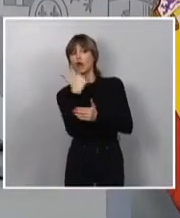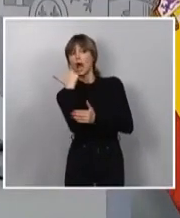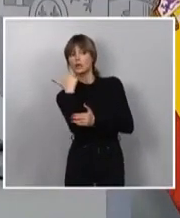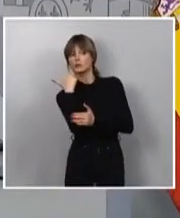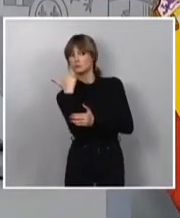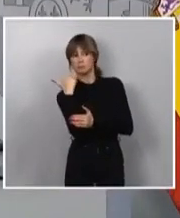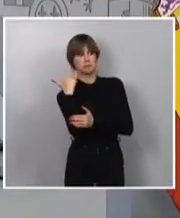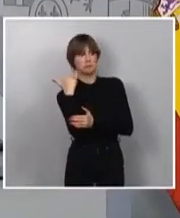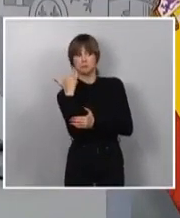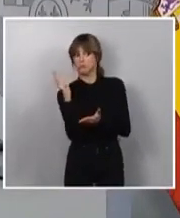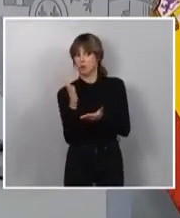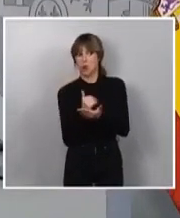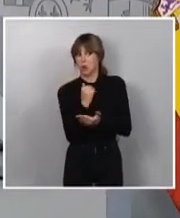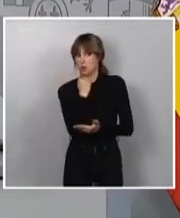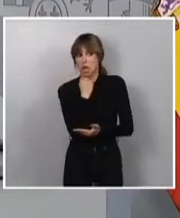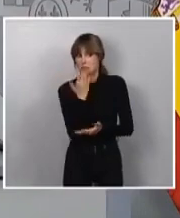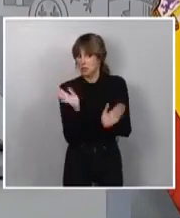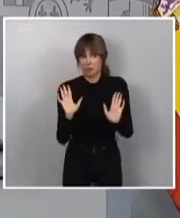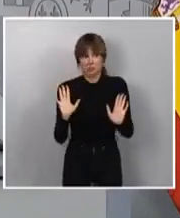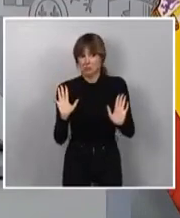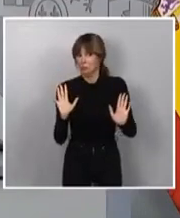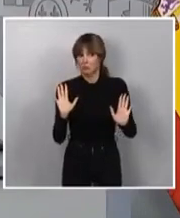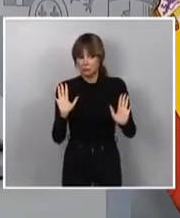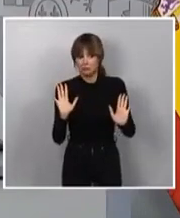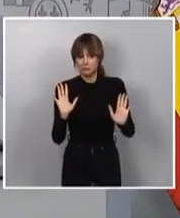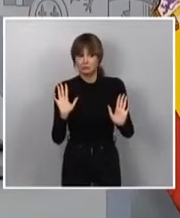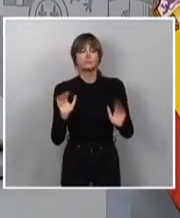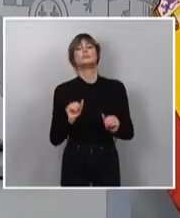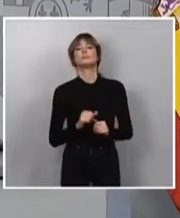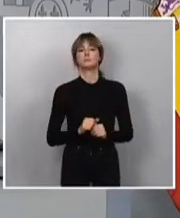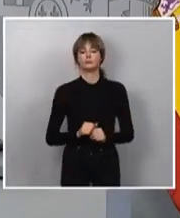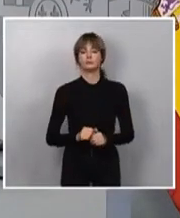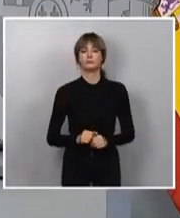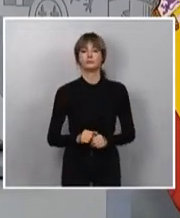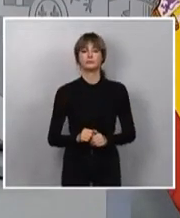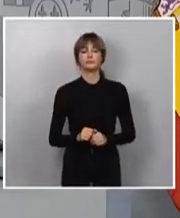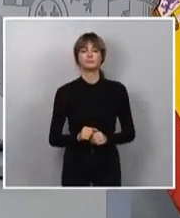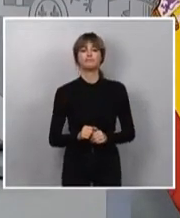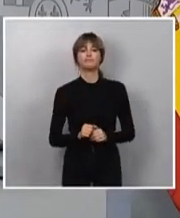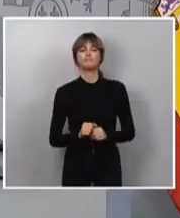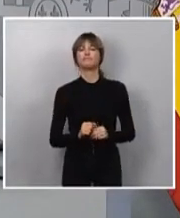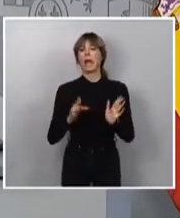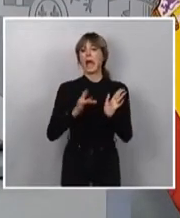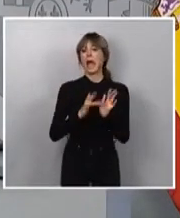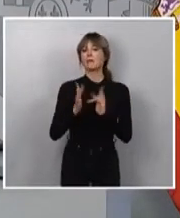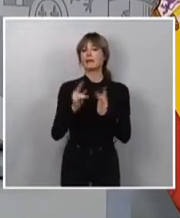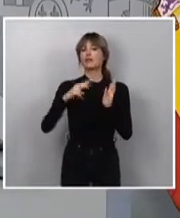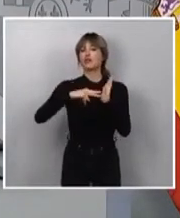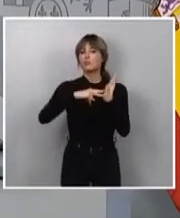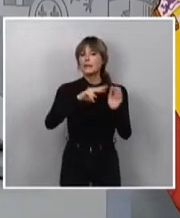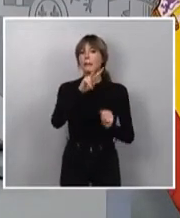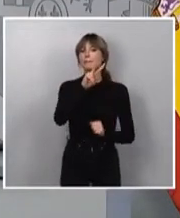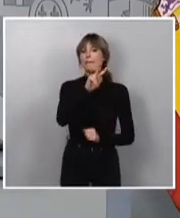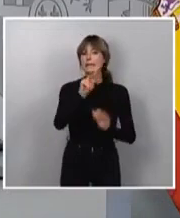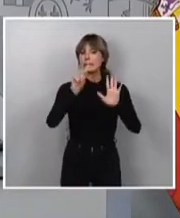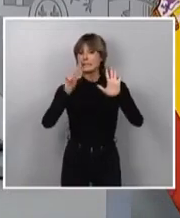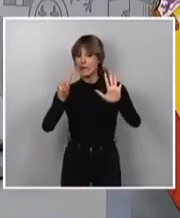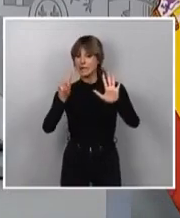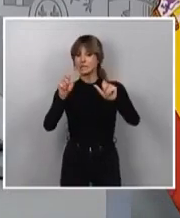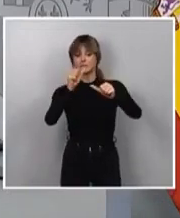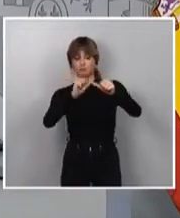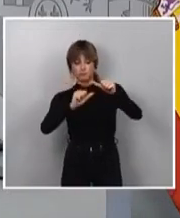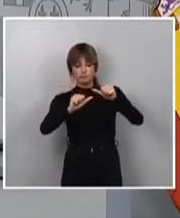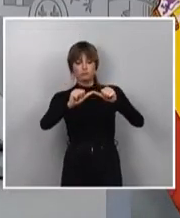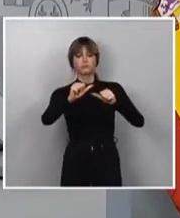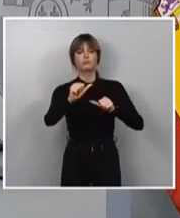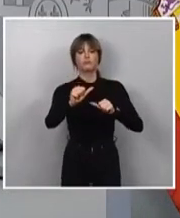esto no se ha hecho por una sencilla razón porque haciendo esto no ganas elecciones y además obligas a los dirigentes de los partidos a meter en cintura a